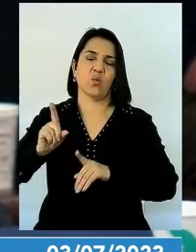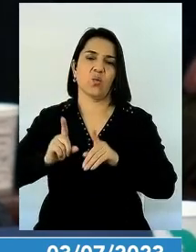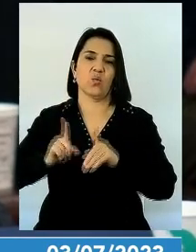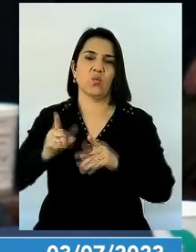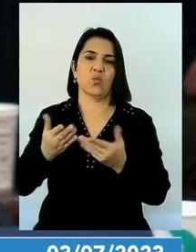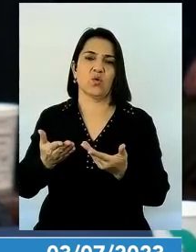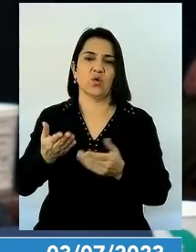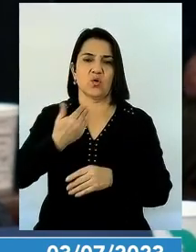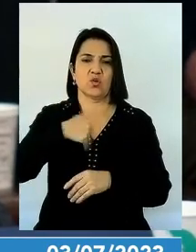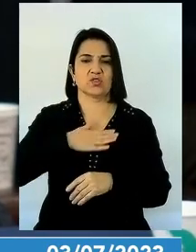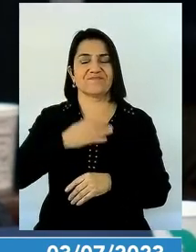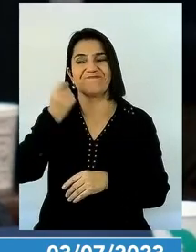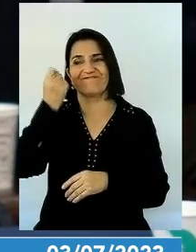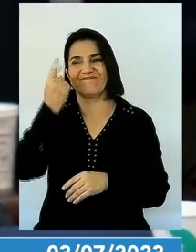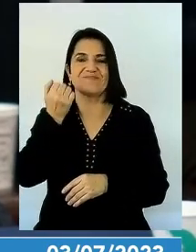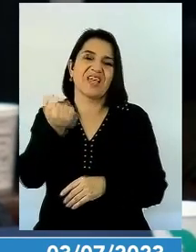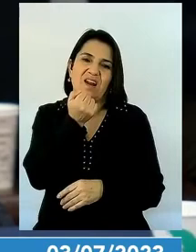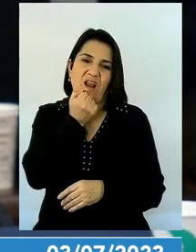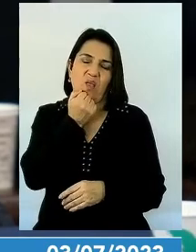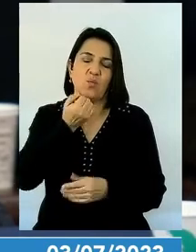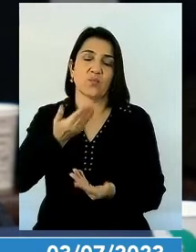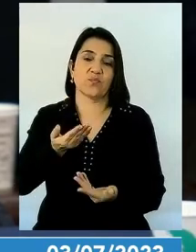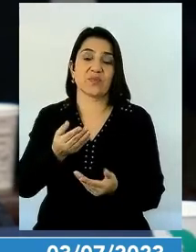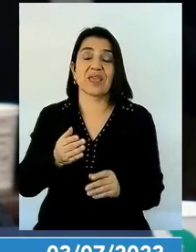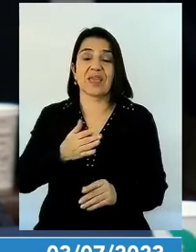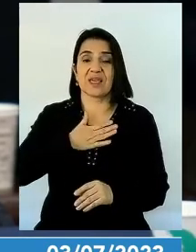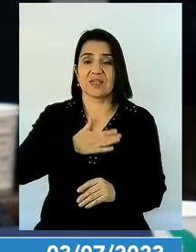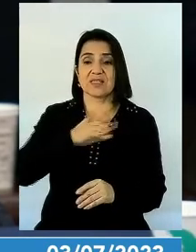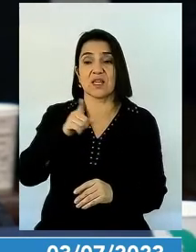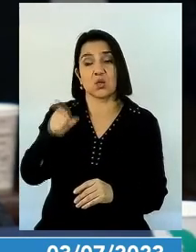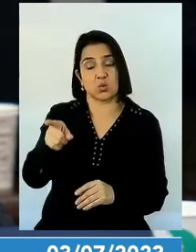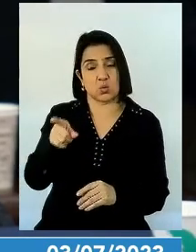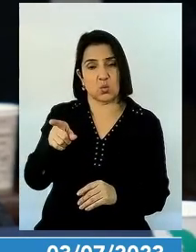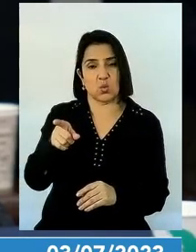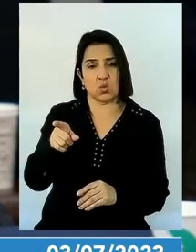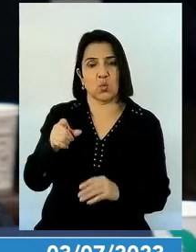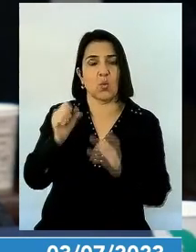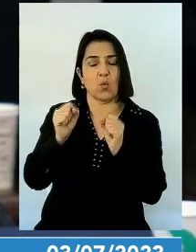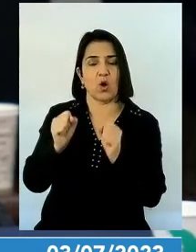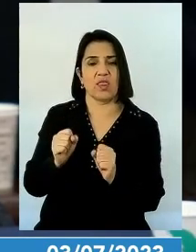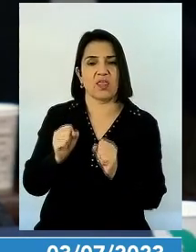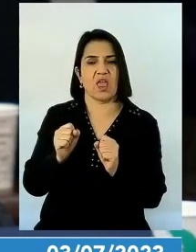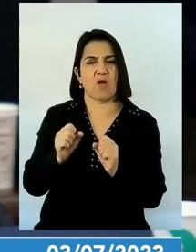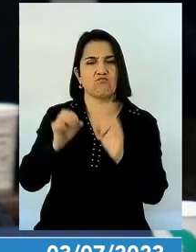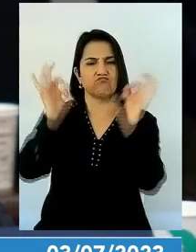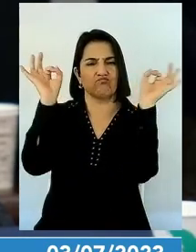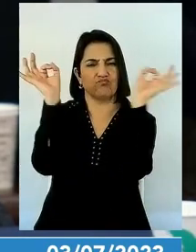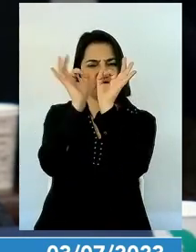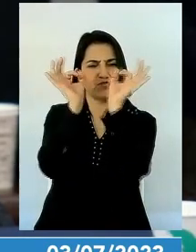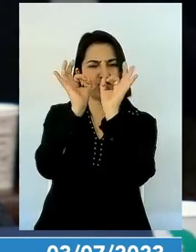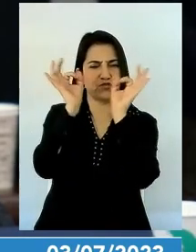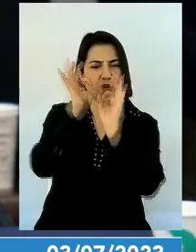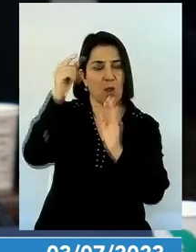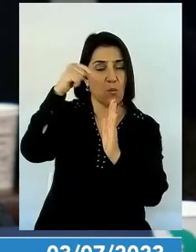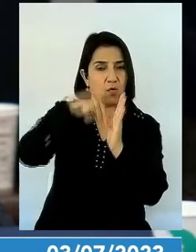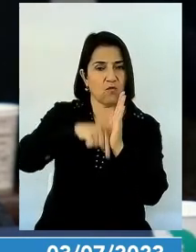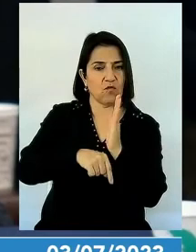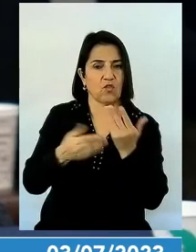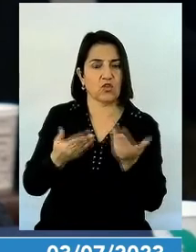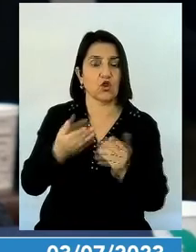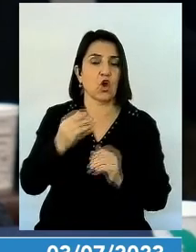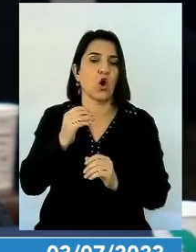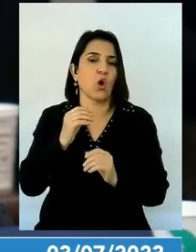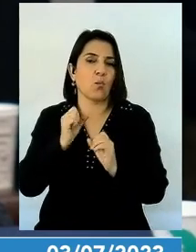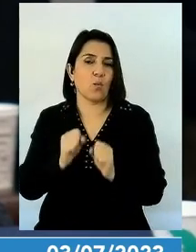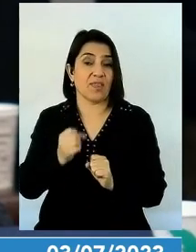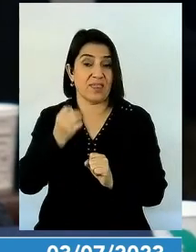errados. Entonces, quisiera que tú nos podrías como profundizar un poquito más en eso para poder enmarcar los derechos de la